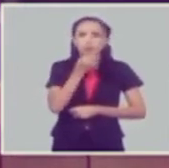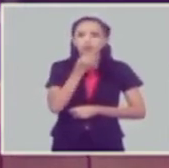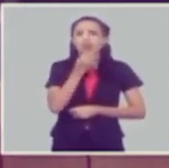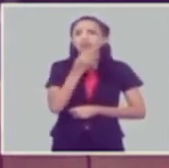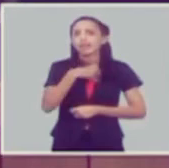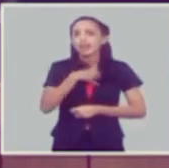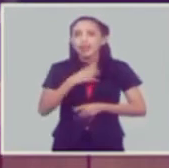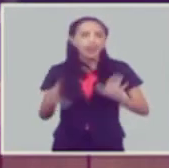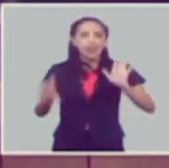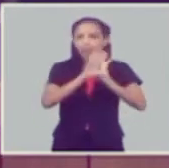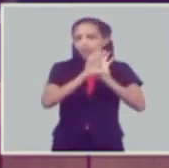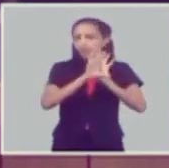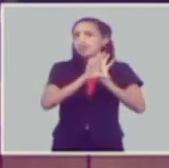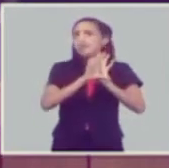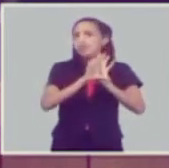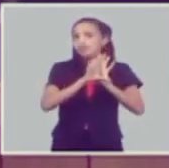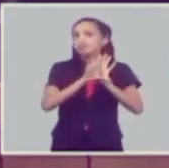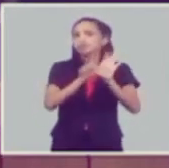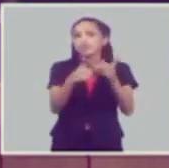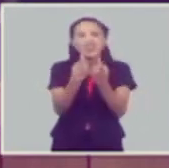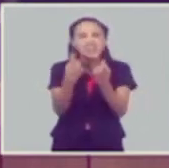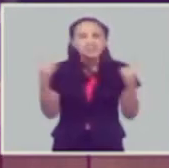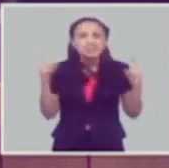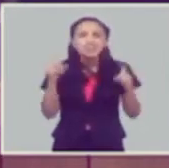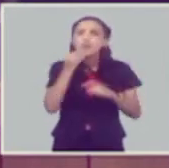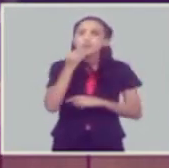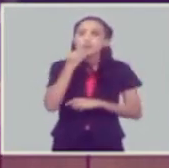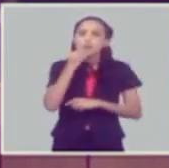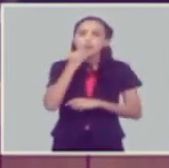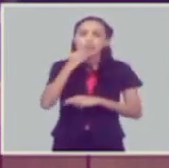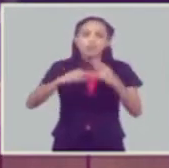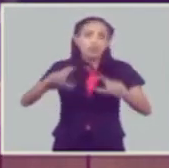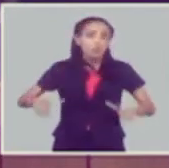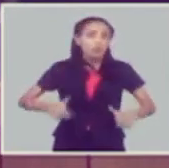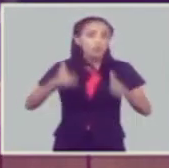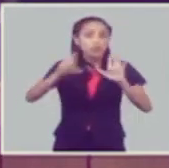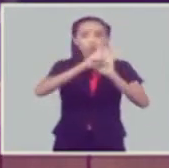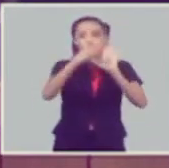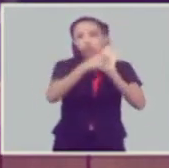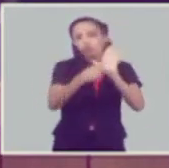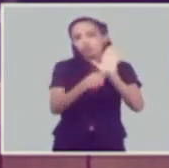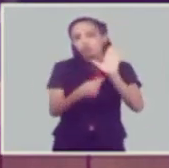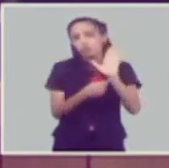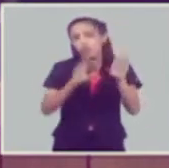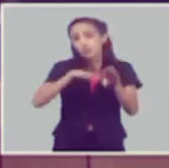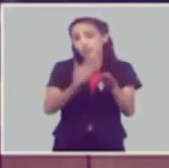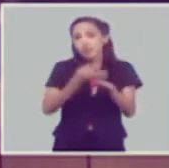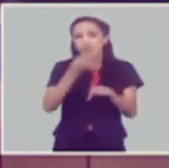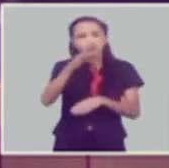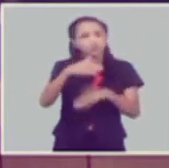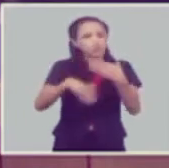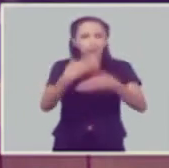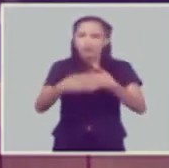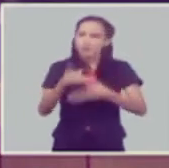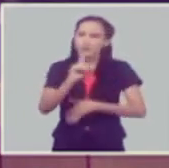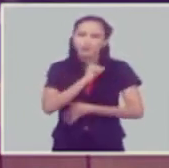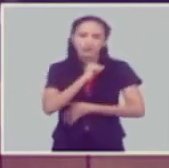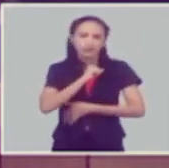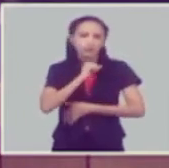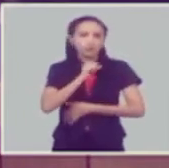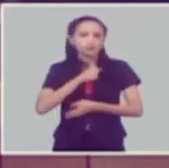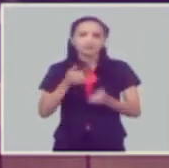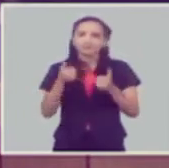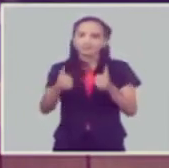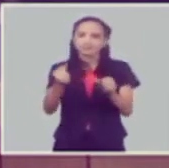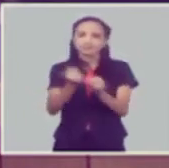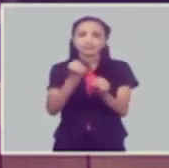jurídicas necesarias para implementar el nuevo texto constitucional y evitar a futuro cualquier vacío legal. Bajo